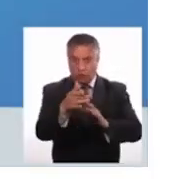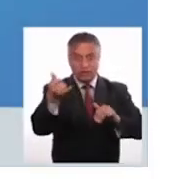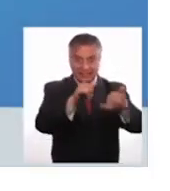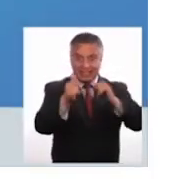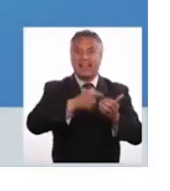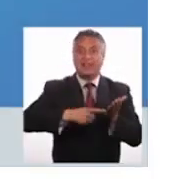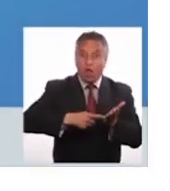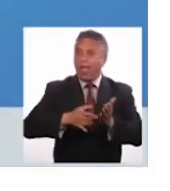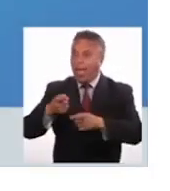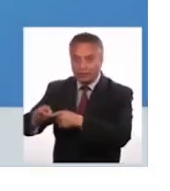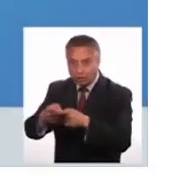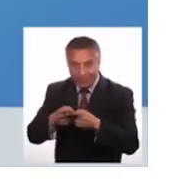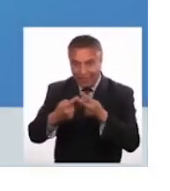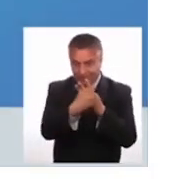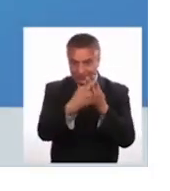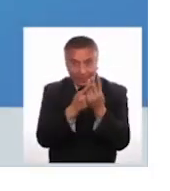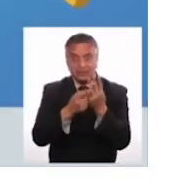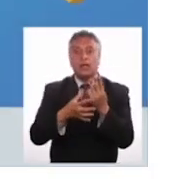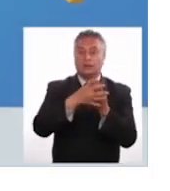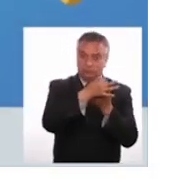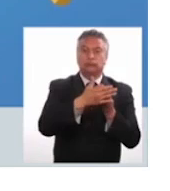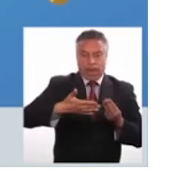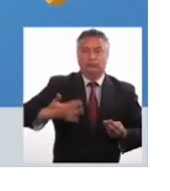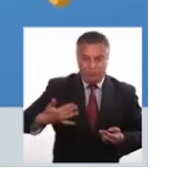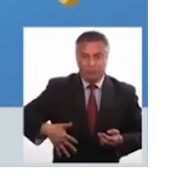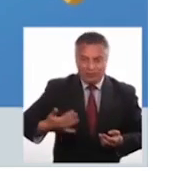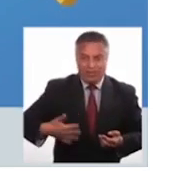eje ciencia-tecnología-sociedad toma relevancia